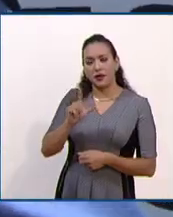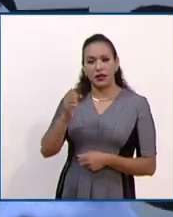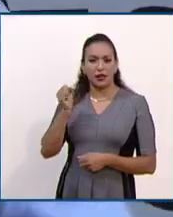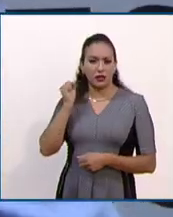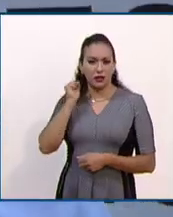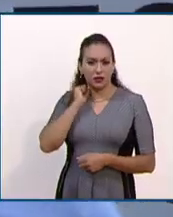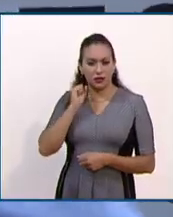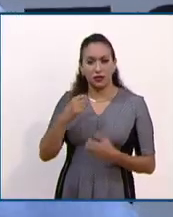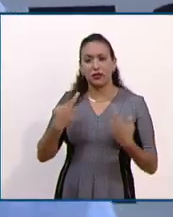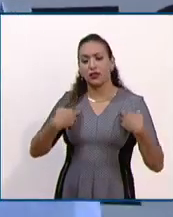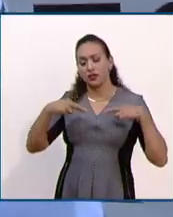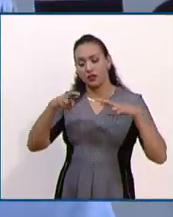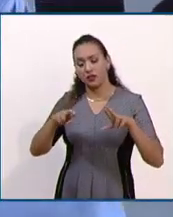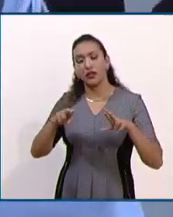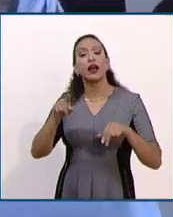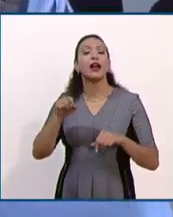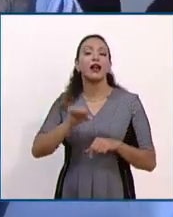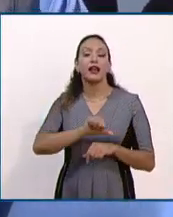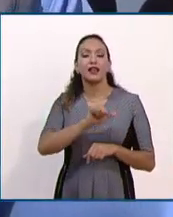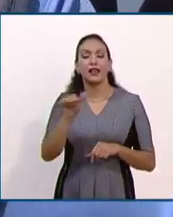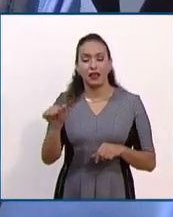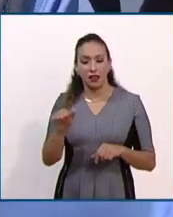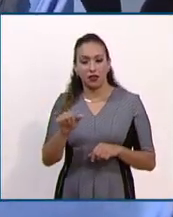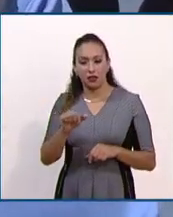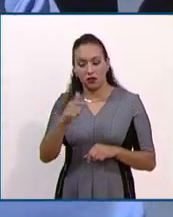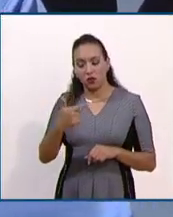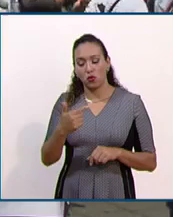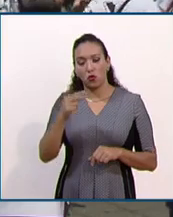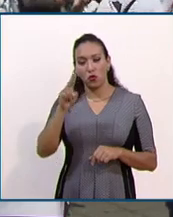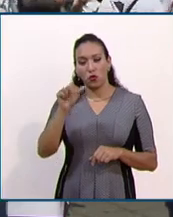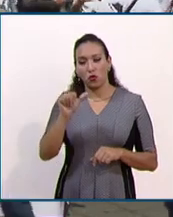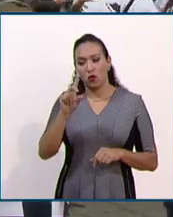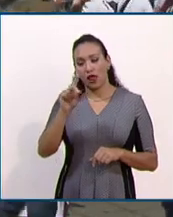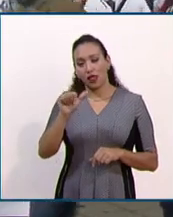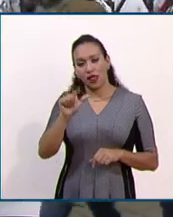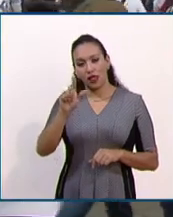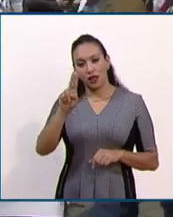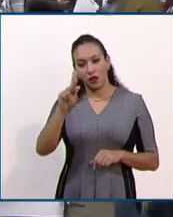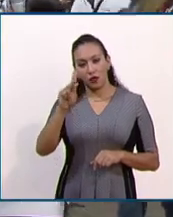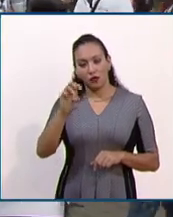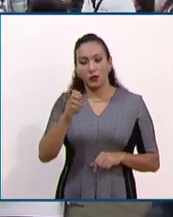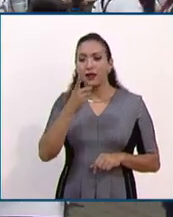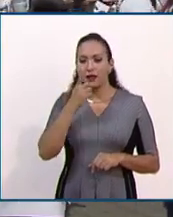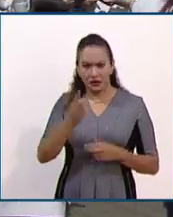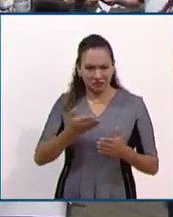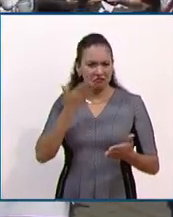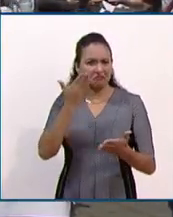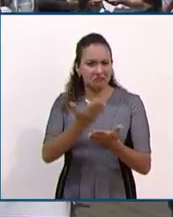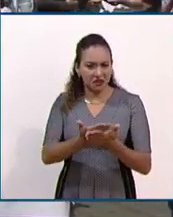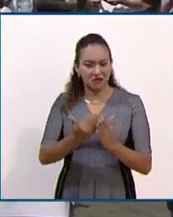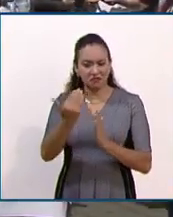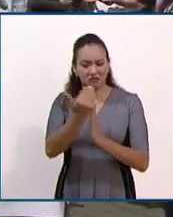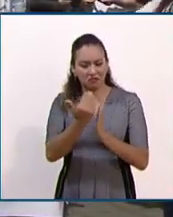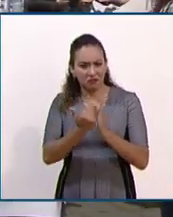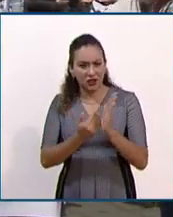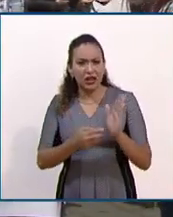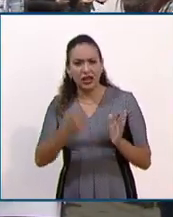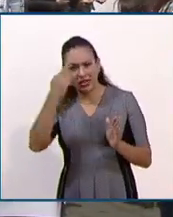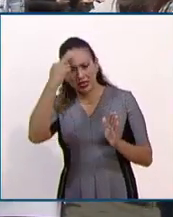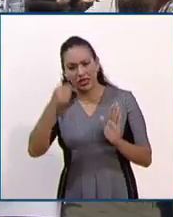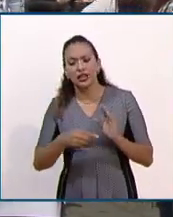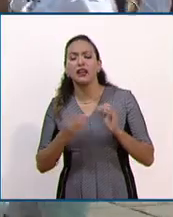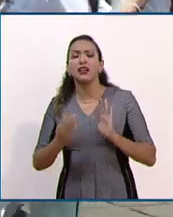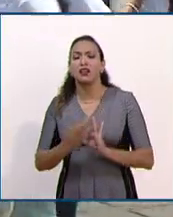Icaza y el representante del Frente Cívico Nacional, Guadalupe Acosta, señalaron que presentarán acciones de inconstitucionalidad ante la